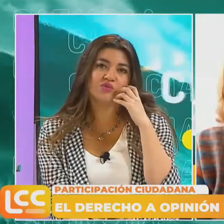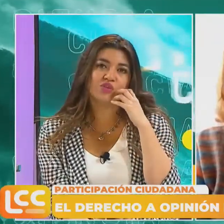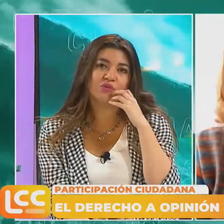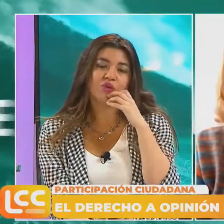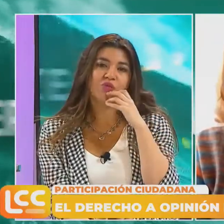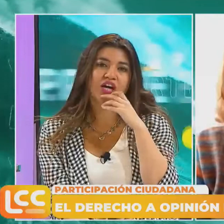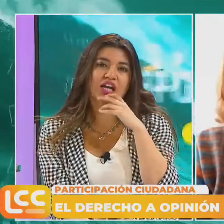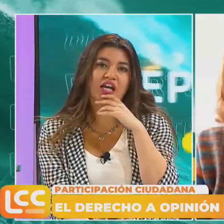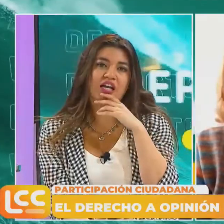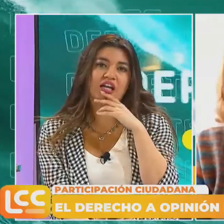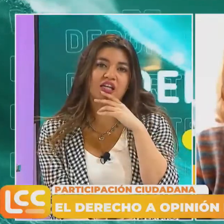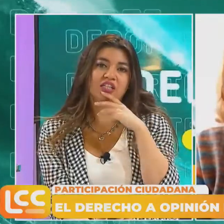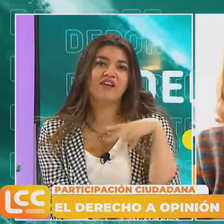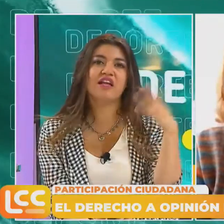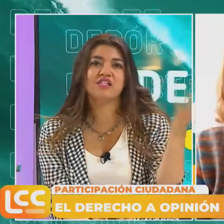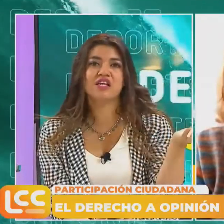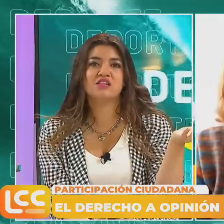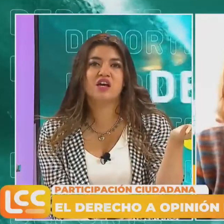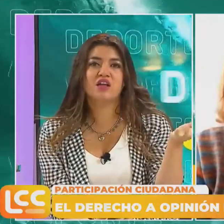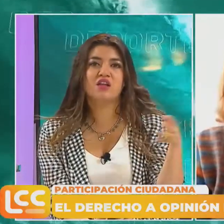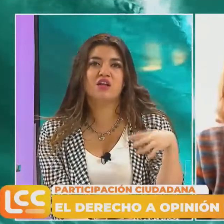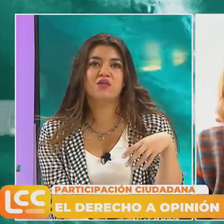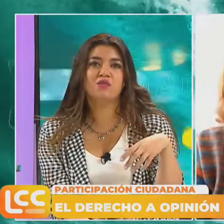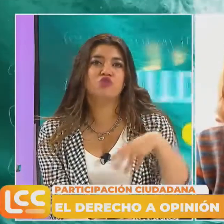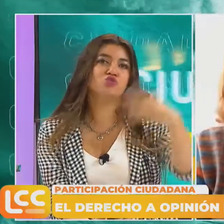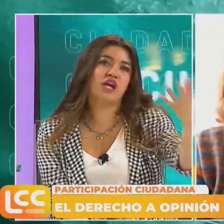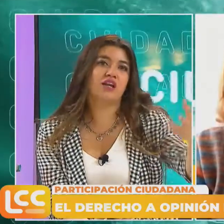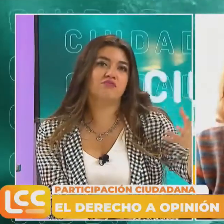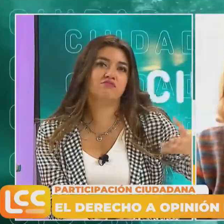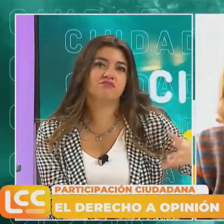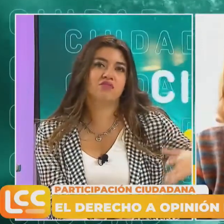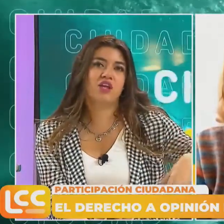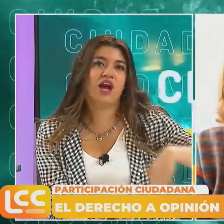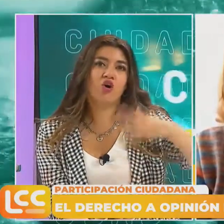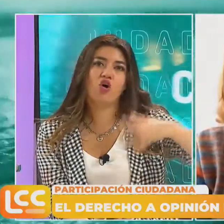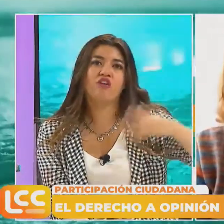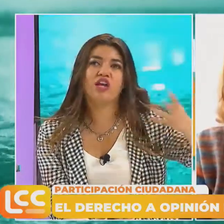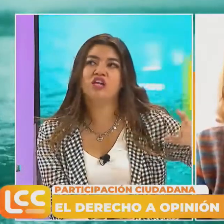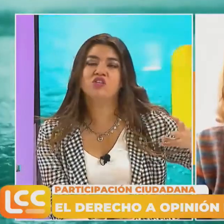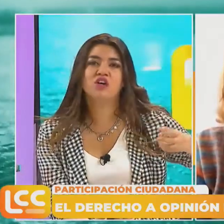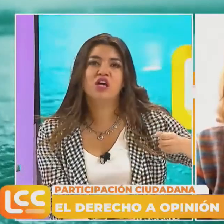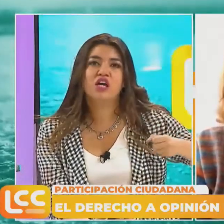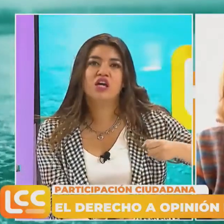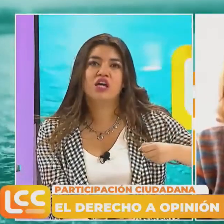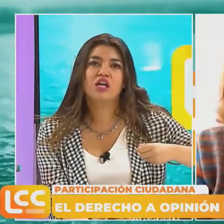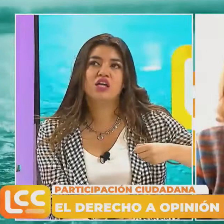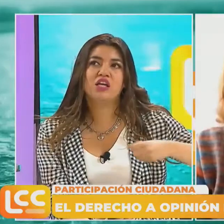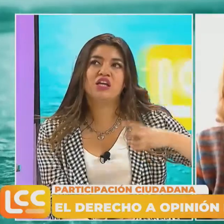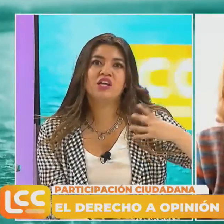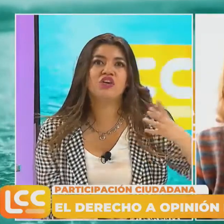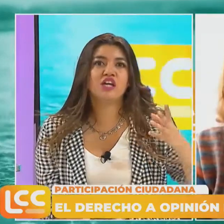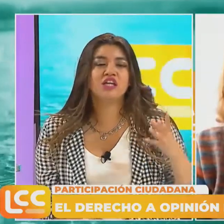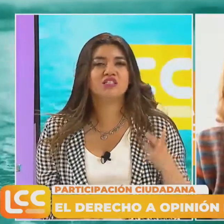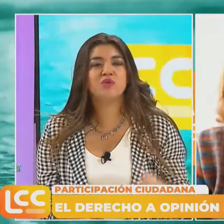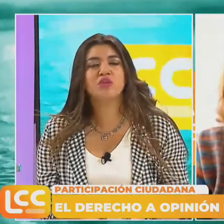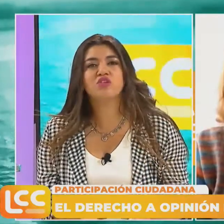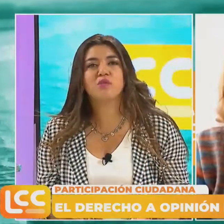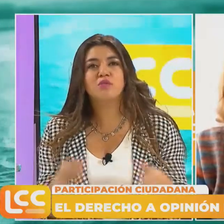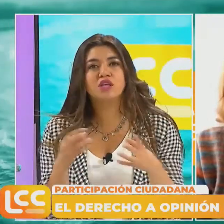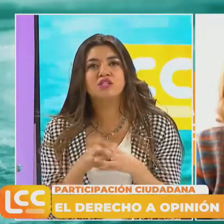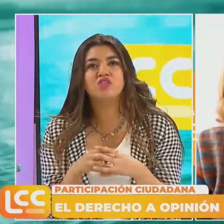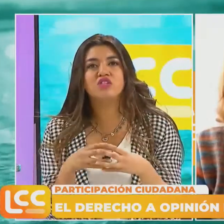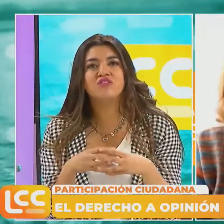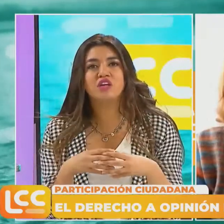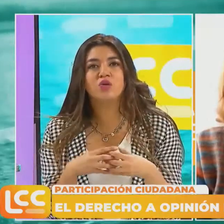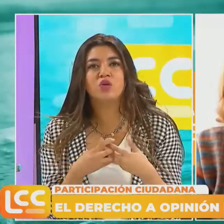realizamos nosotros también como canal, se daba la instancia de consultarle a jóvenes, niños. Y creo que en ese momento